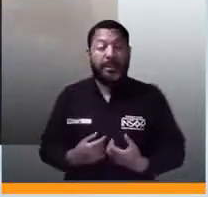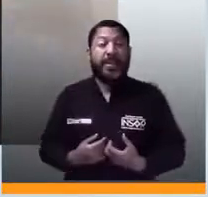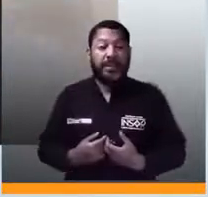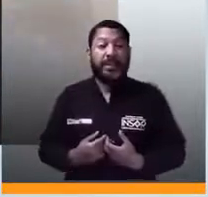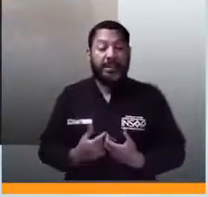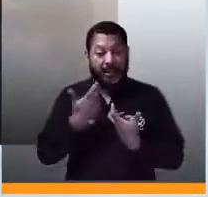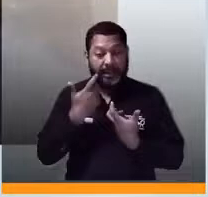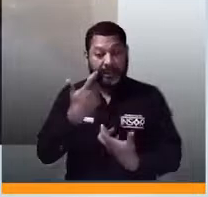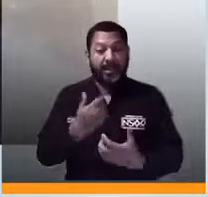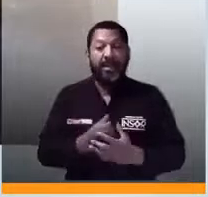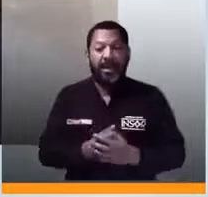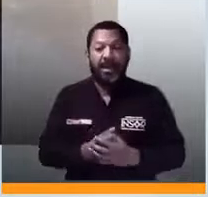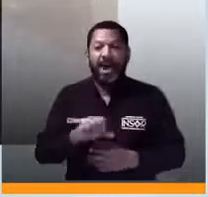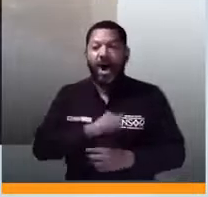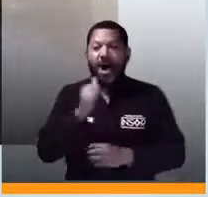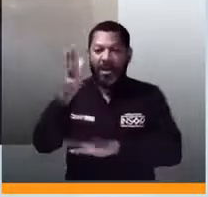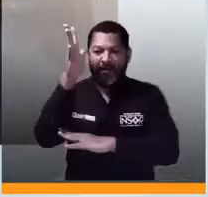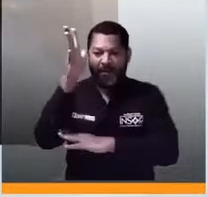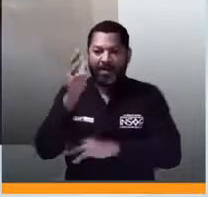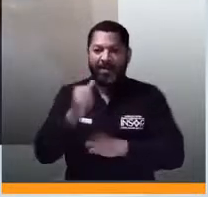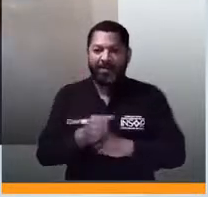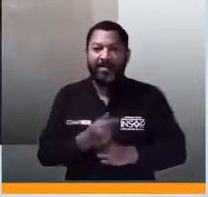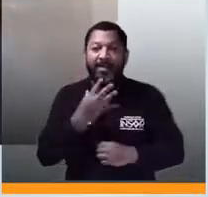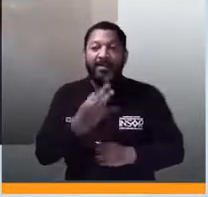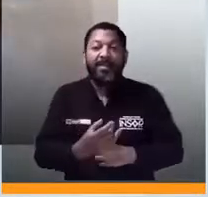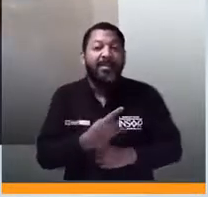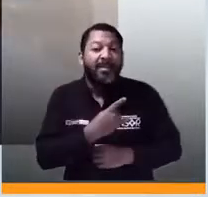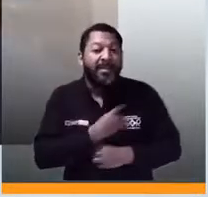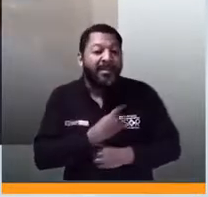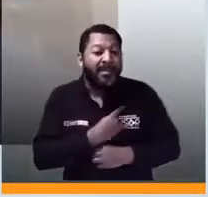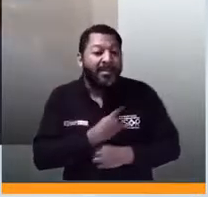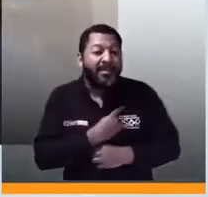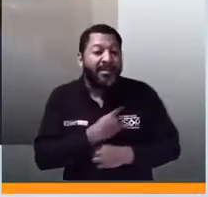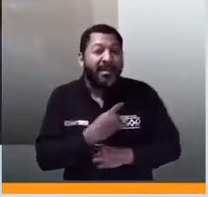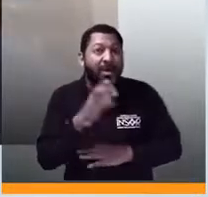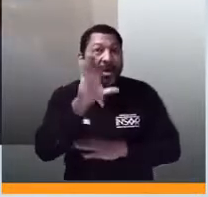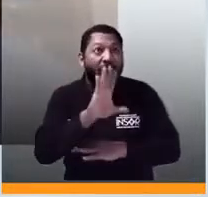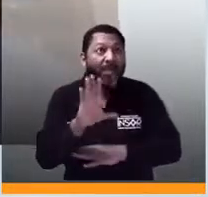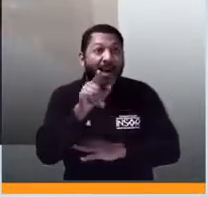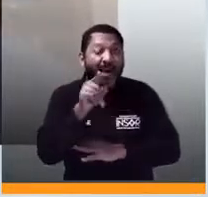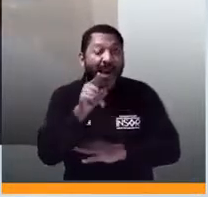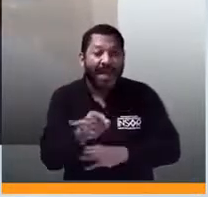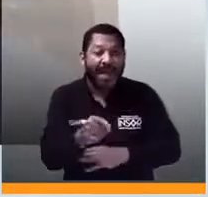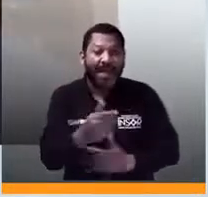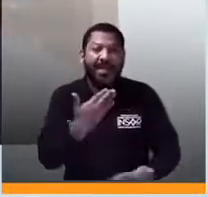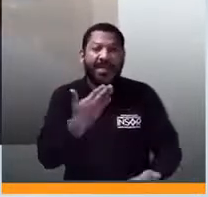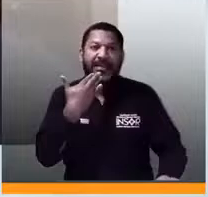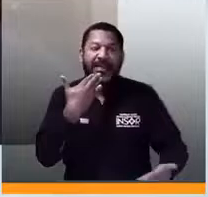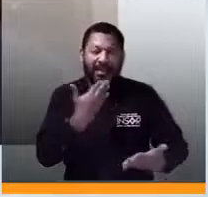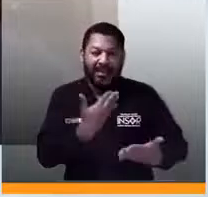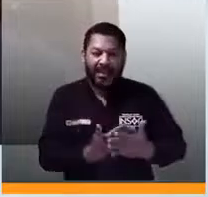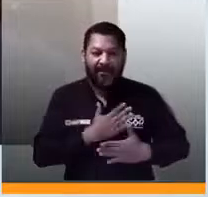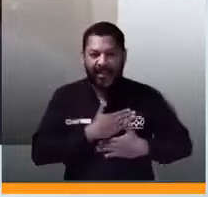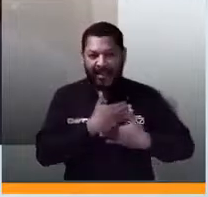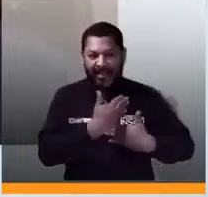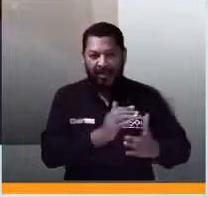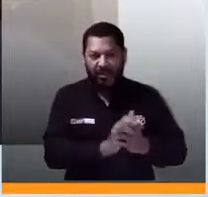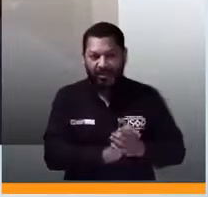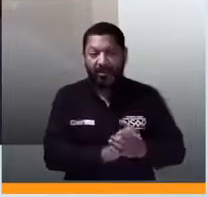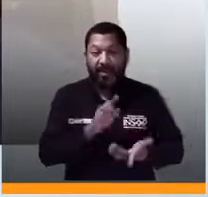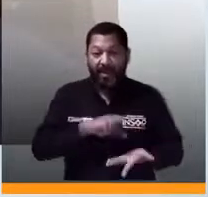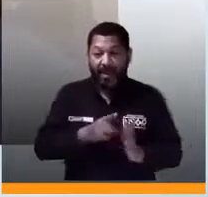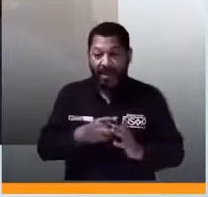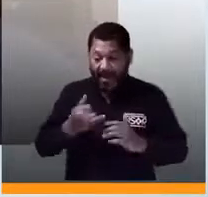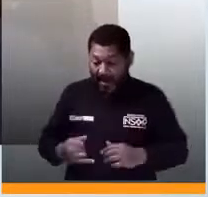otros foros, yo sí quiero felicitar a la Universidad Colombiana por la capacidad que tuvo de adaptarse en tan